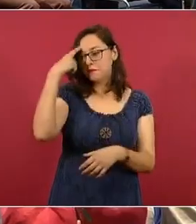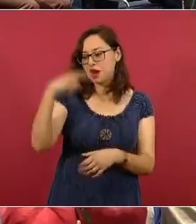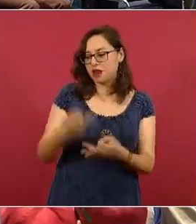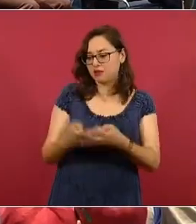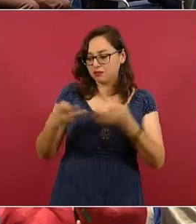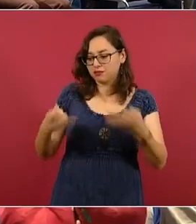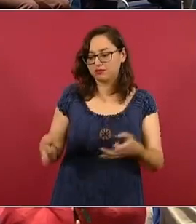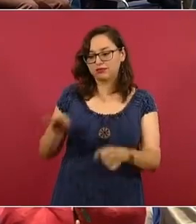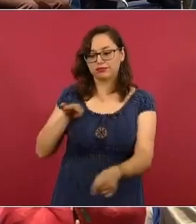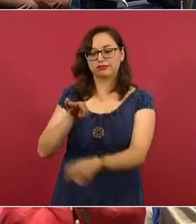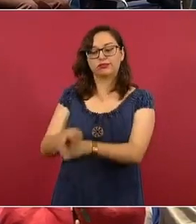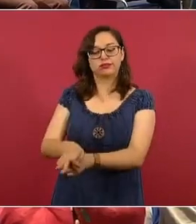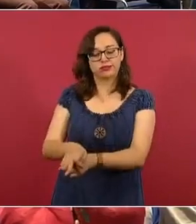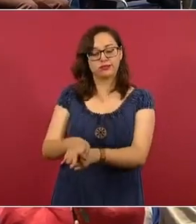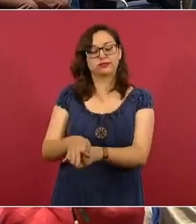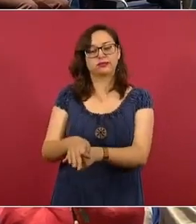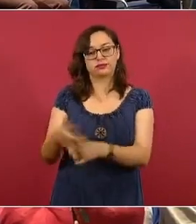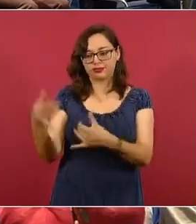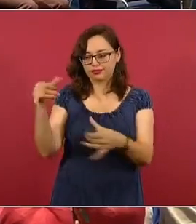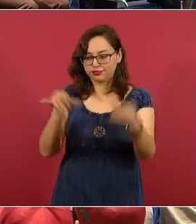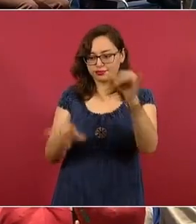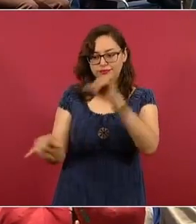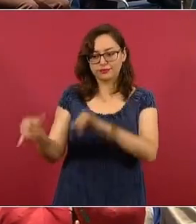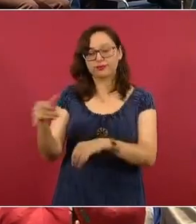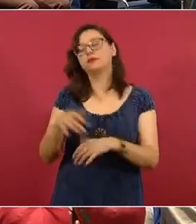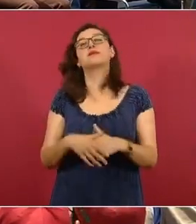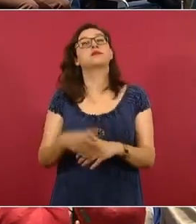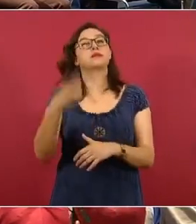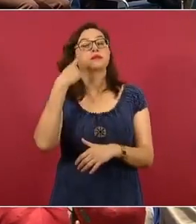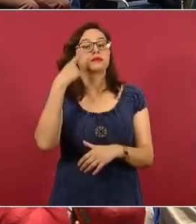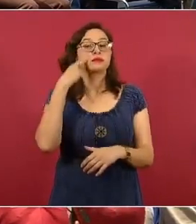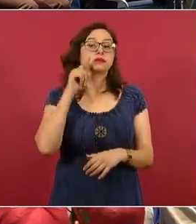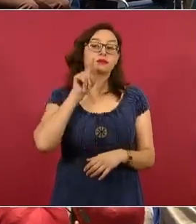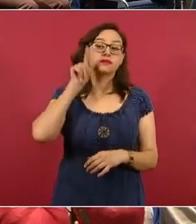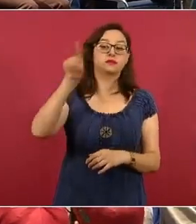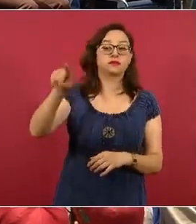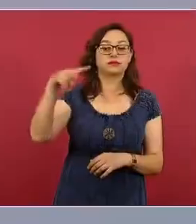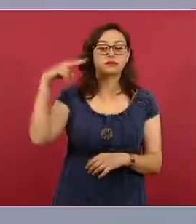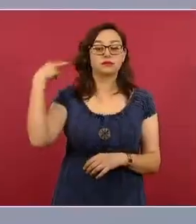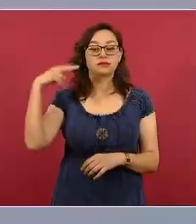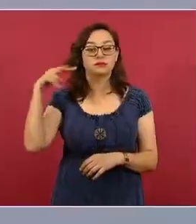Coatzacoalcos, fíjense, vendieron una planta